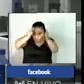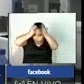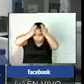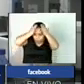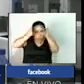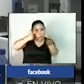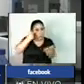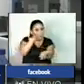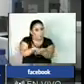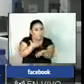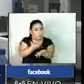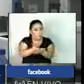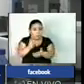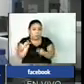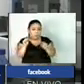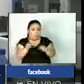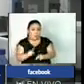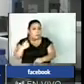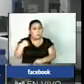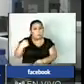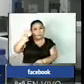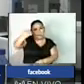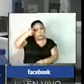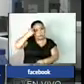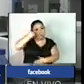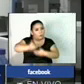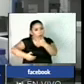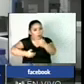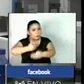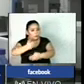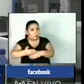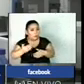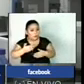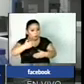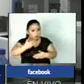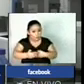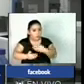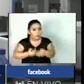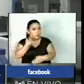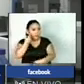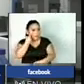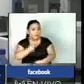por eso en nuestro caso hacemos todo el proceso de desarrollo paso a paso